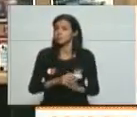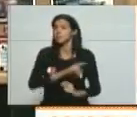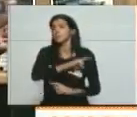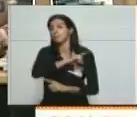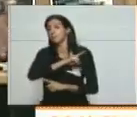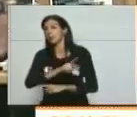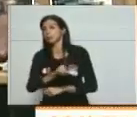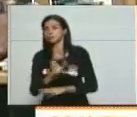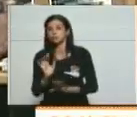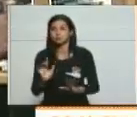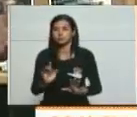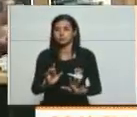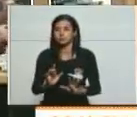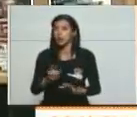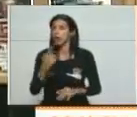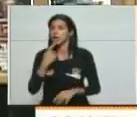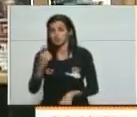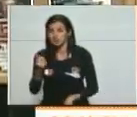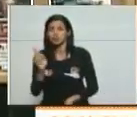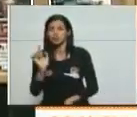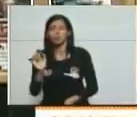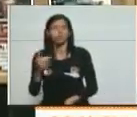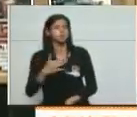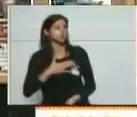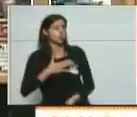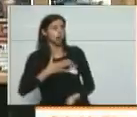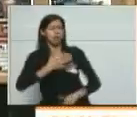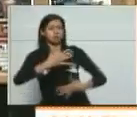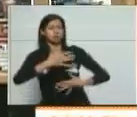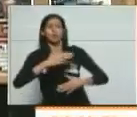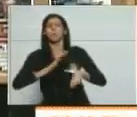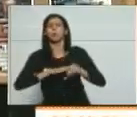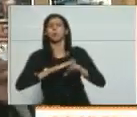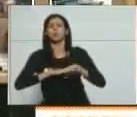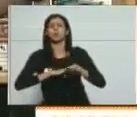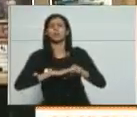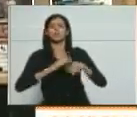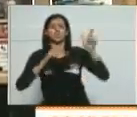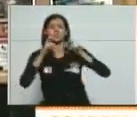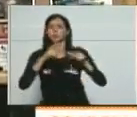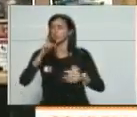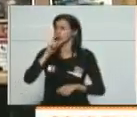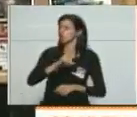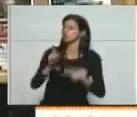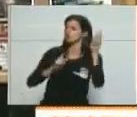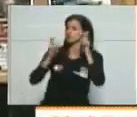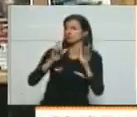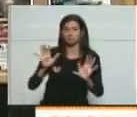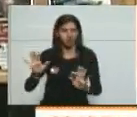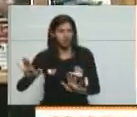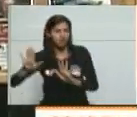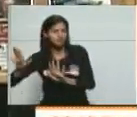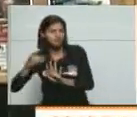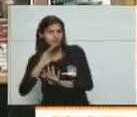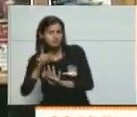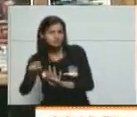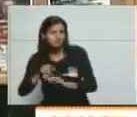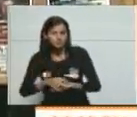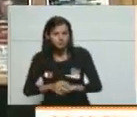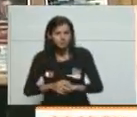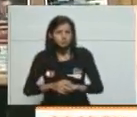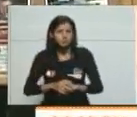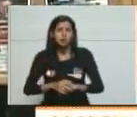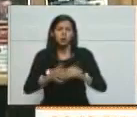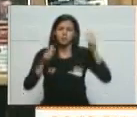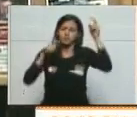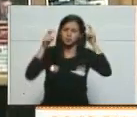Dar una orden, pues si el argumento es que son... No, yo actúo así porque yo soy chavista y Maduro no es chavista. Porque eso es uno de los argumentos que dicen, ¿no? Maduro es Maduro y Chávez es